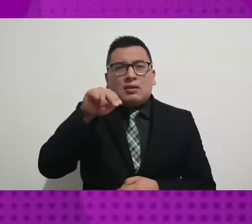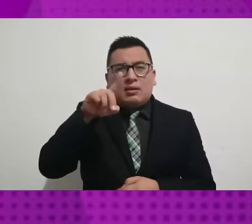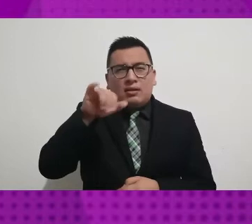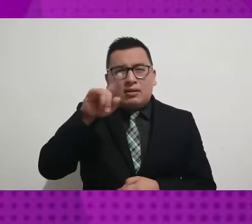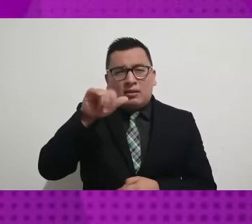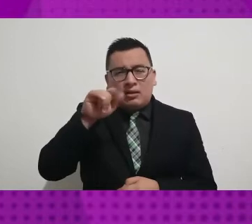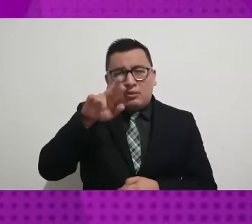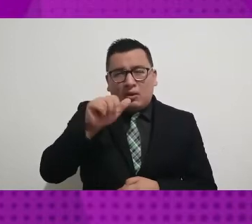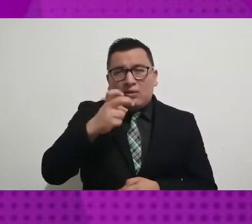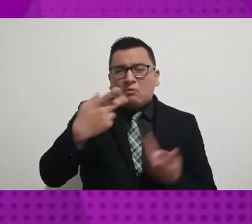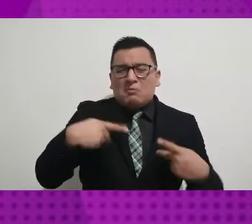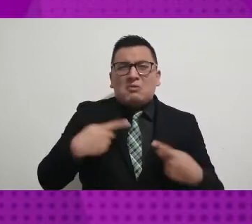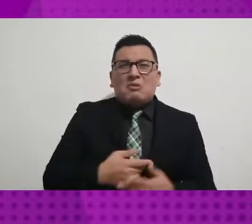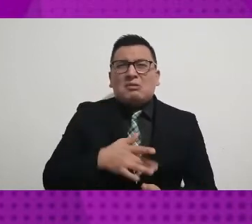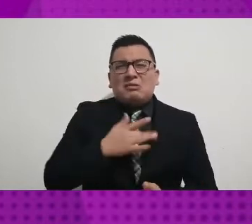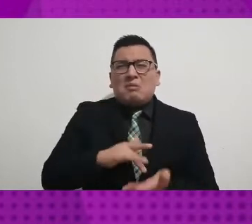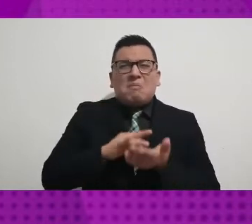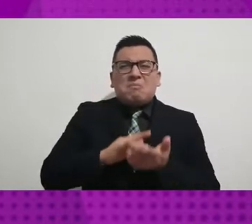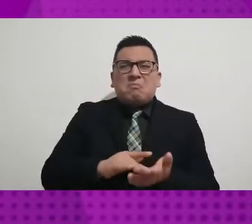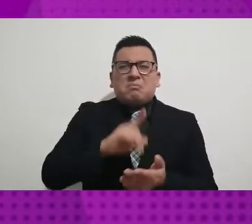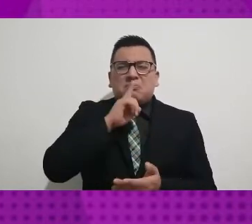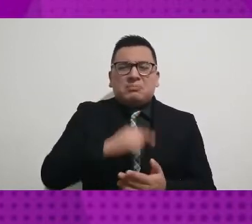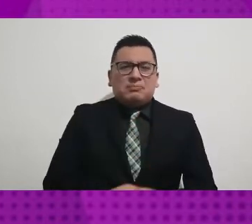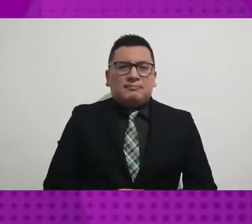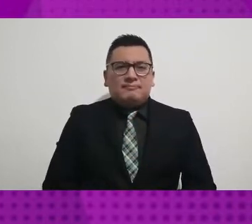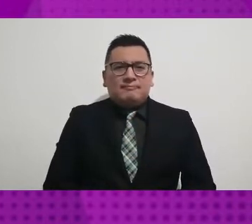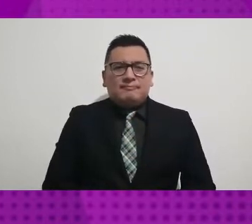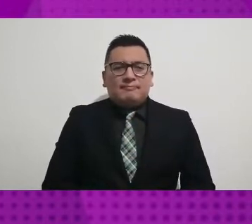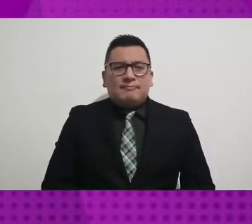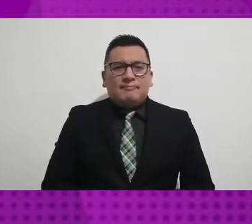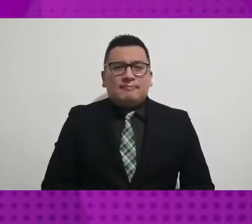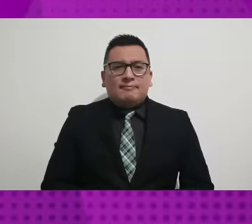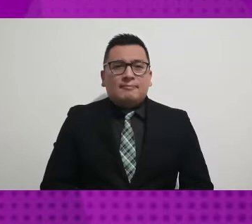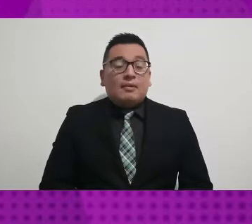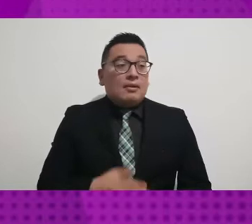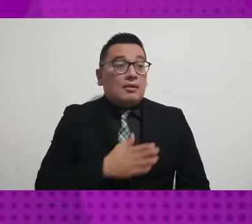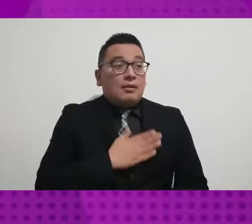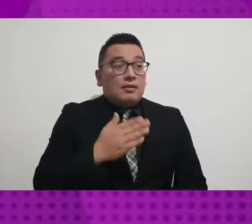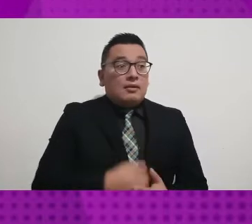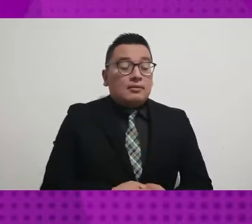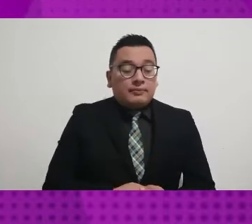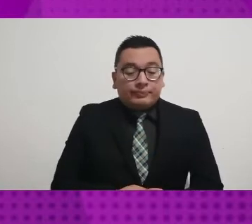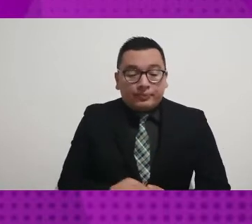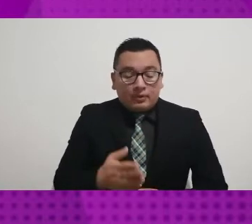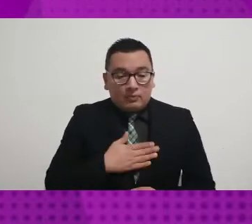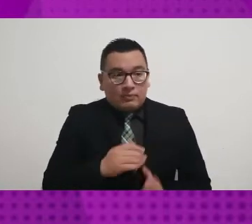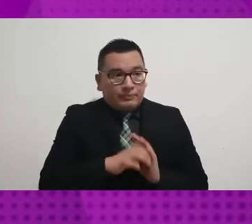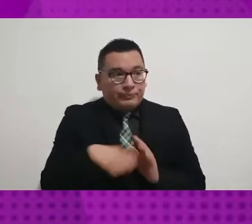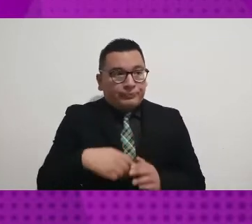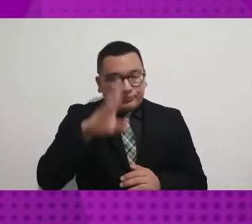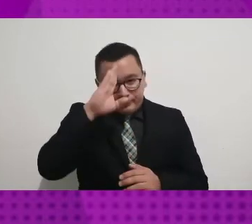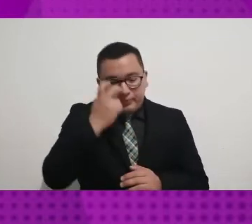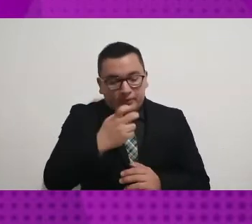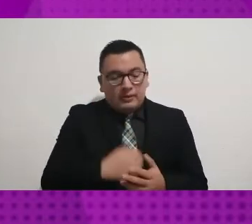de la candidatura desincentivan el voto para quienes compiten a través de esta figura. Bueno, yo un